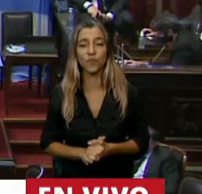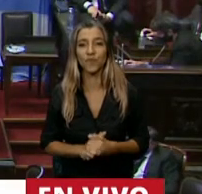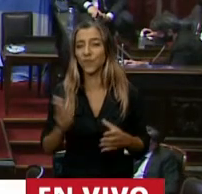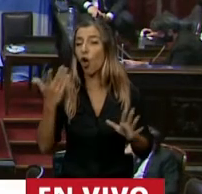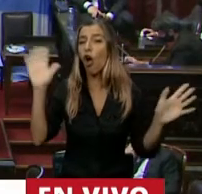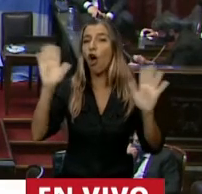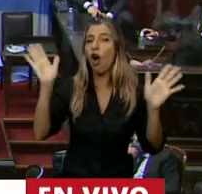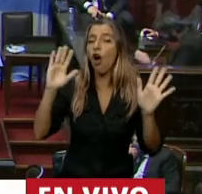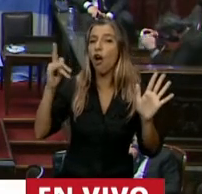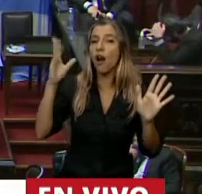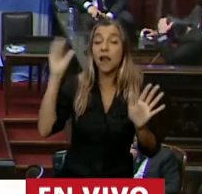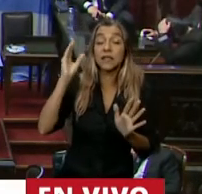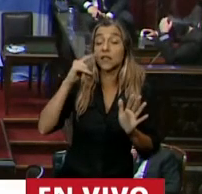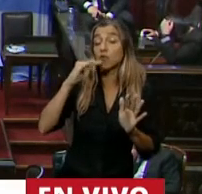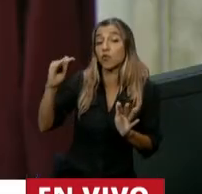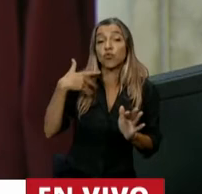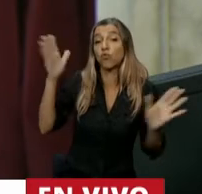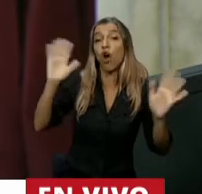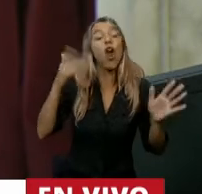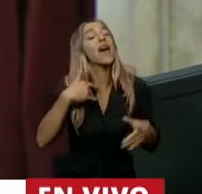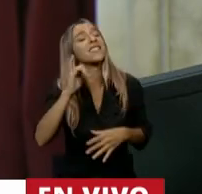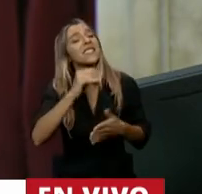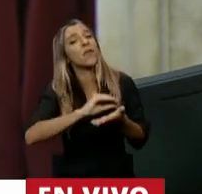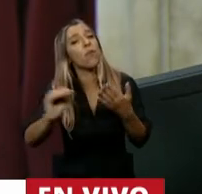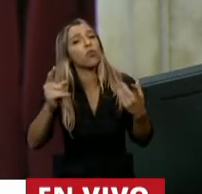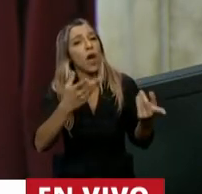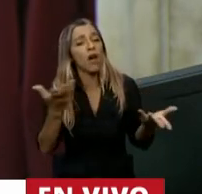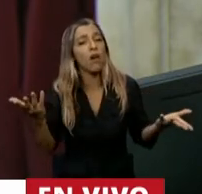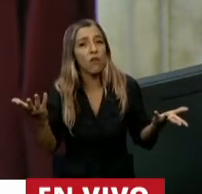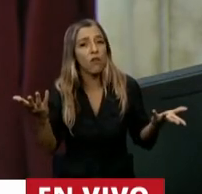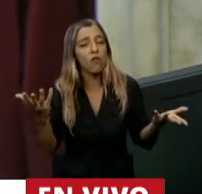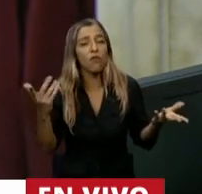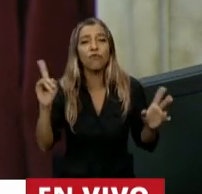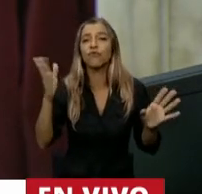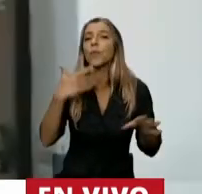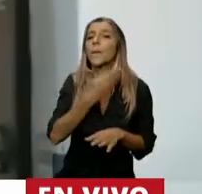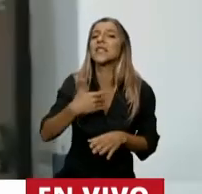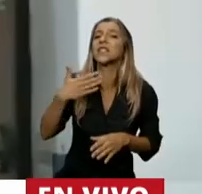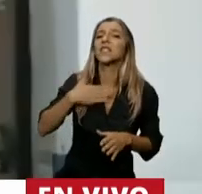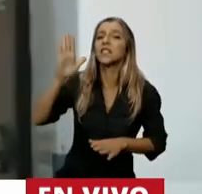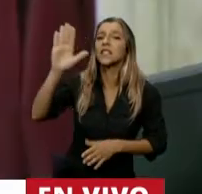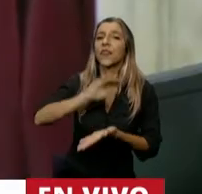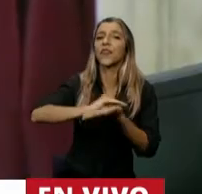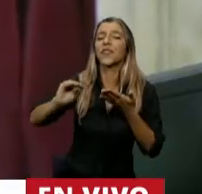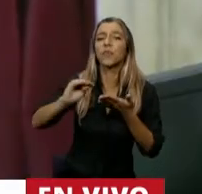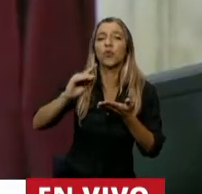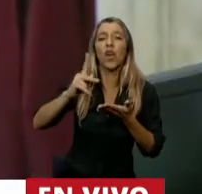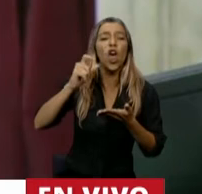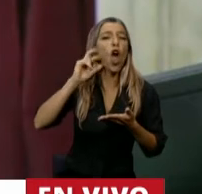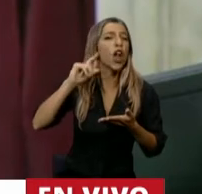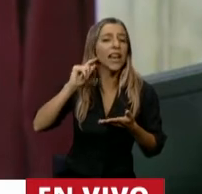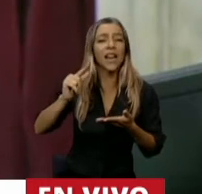Hola. Sí, diputado. Señor presidente. Señor presidente, soy el diputado Marcelo Cohen, quiero